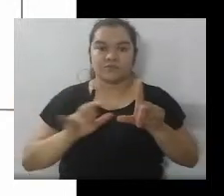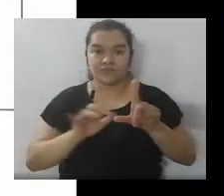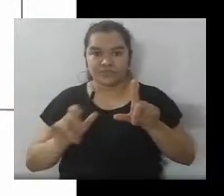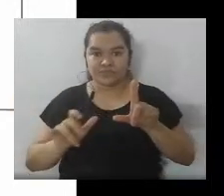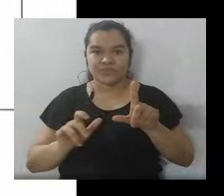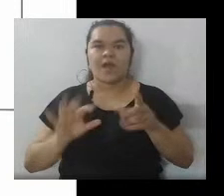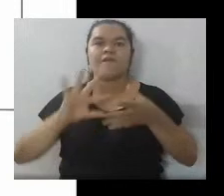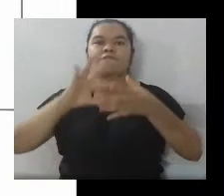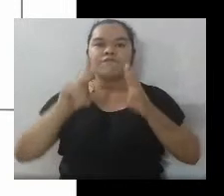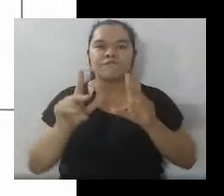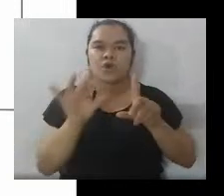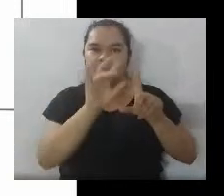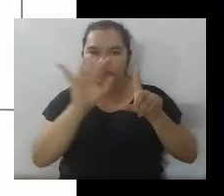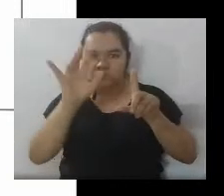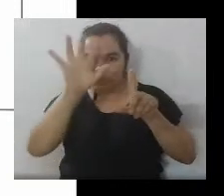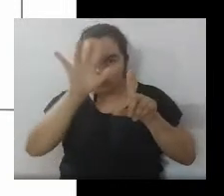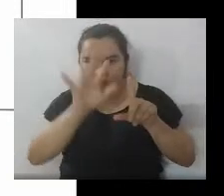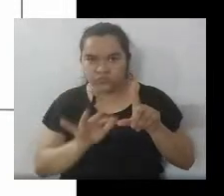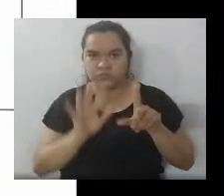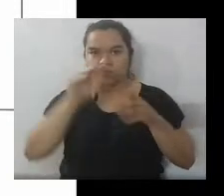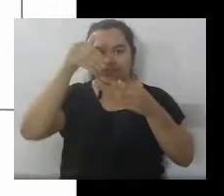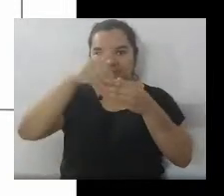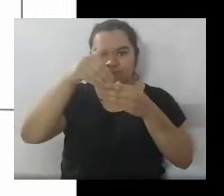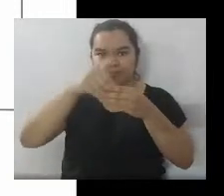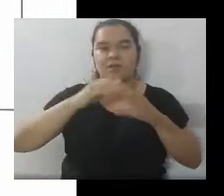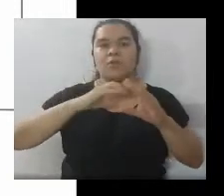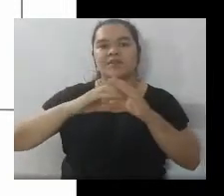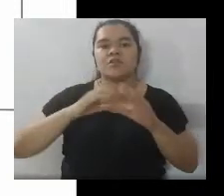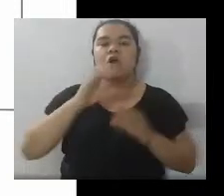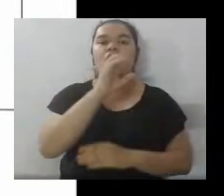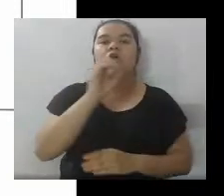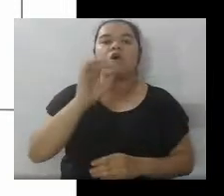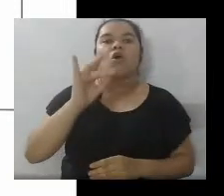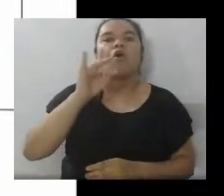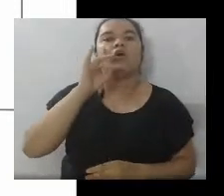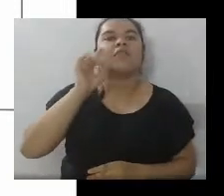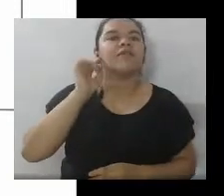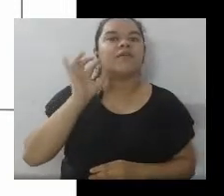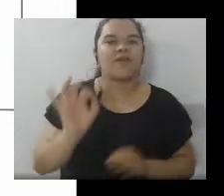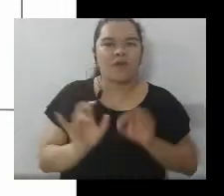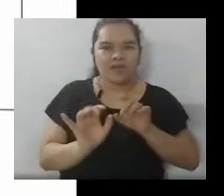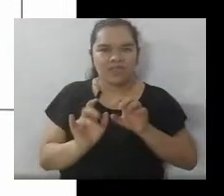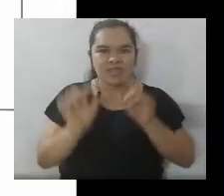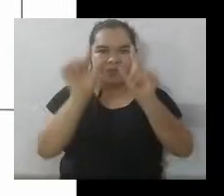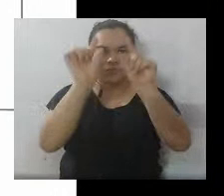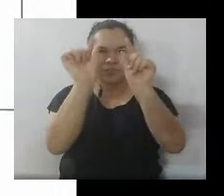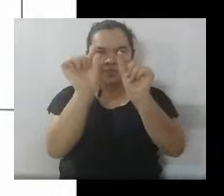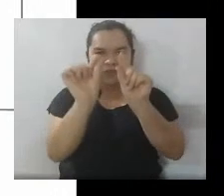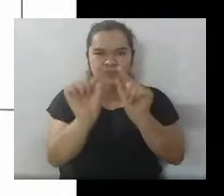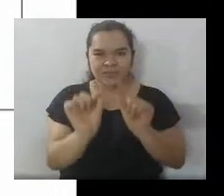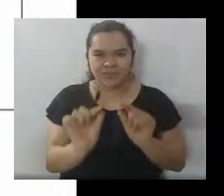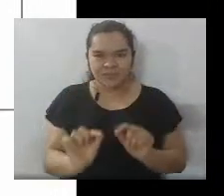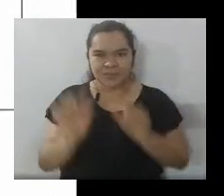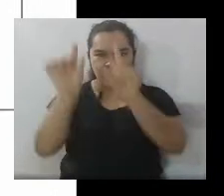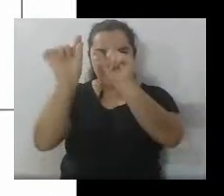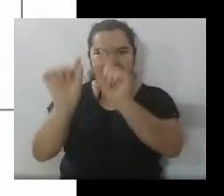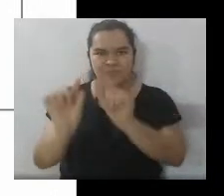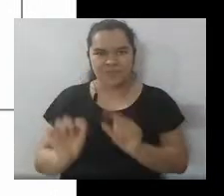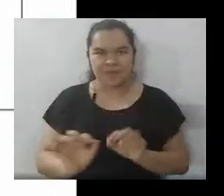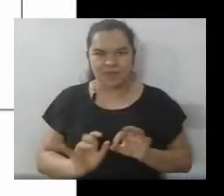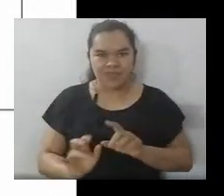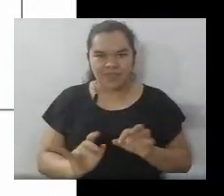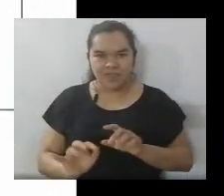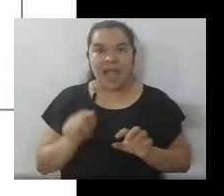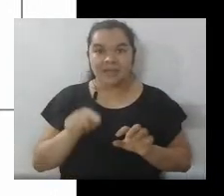programación. Nos metemos más en el código, ¿no? Esto que el alumno quiere ya desde el inicio, desde el principio, picar código, como se